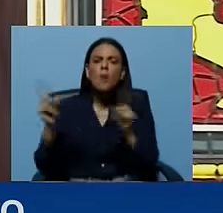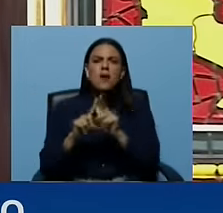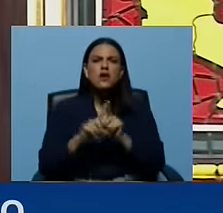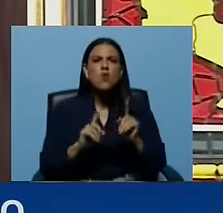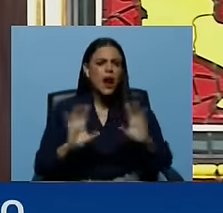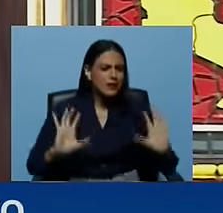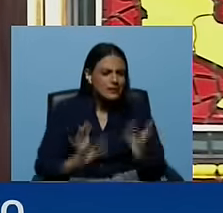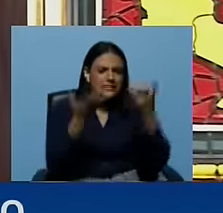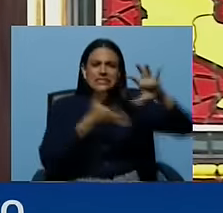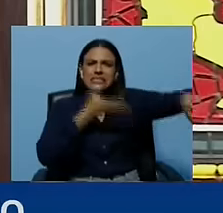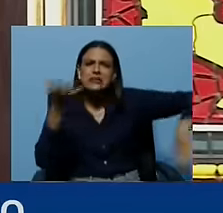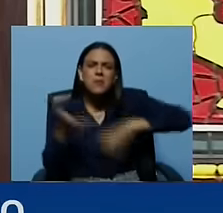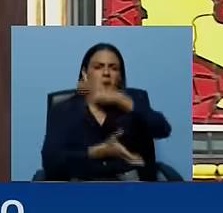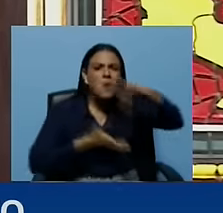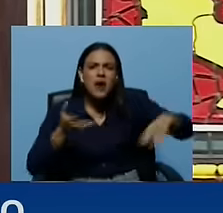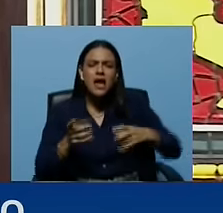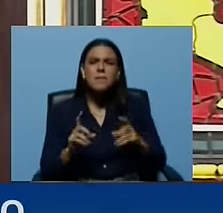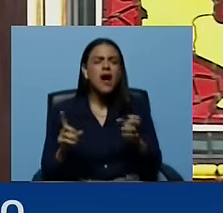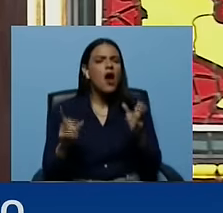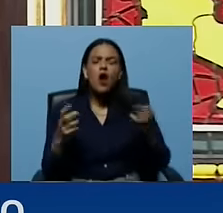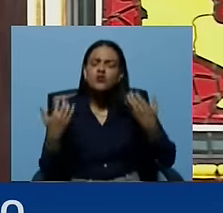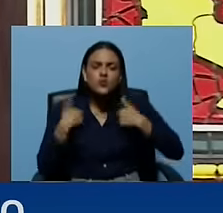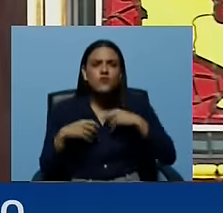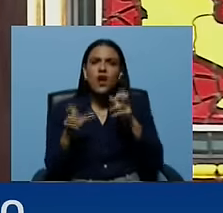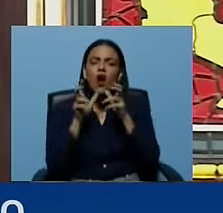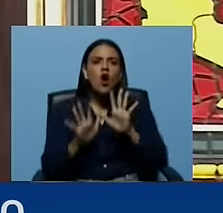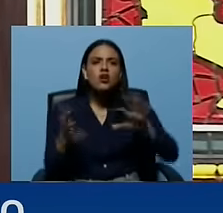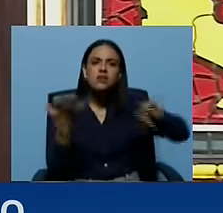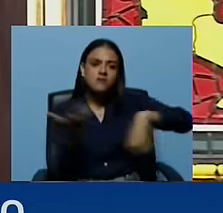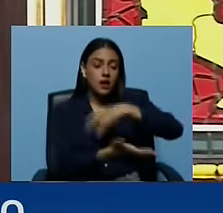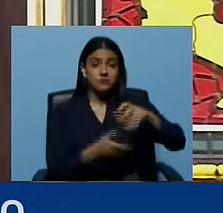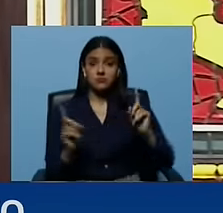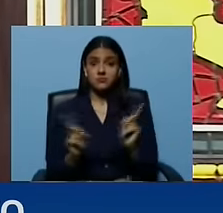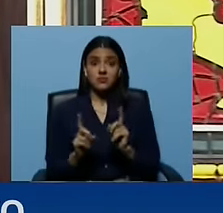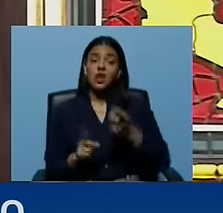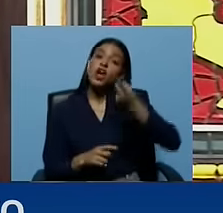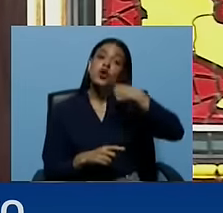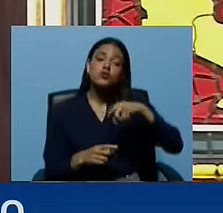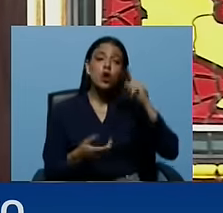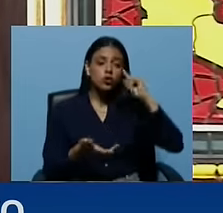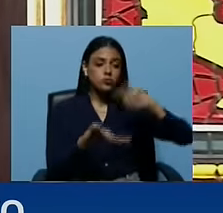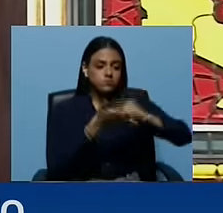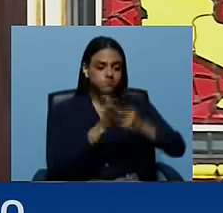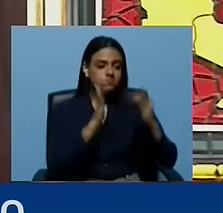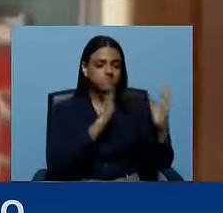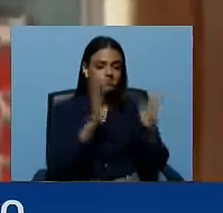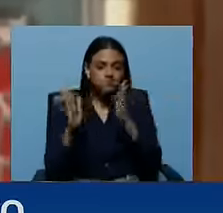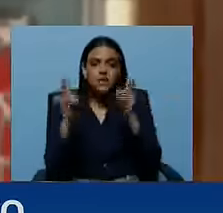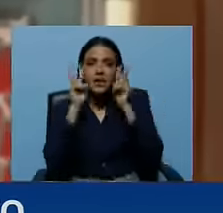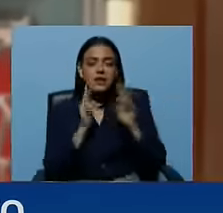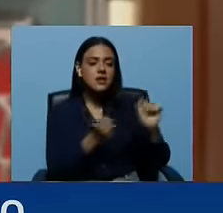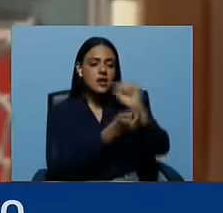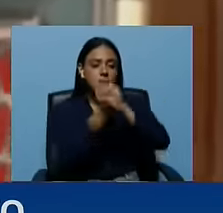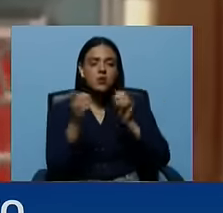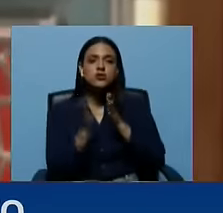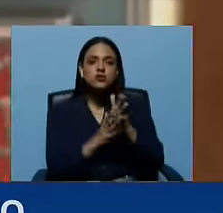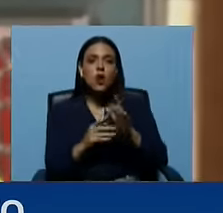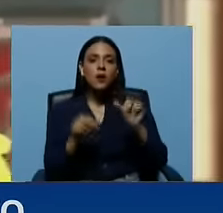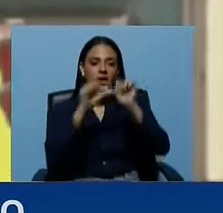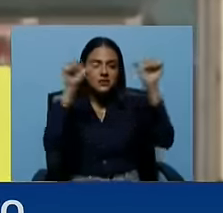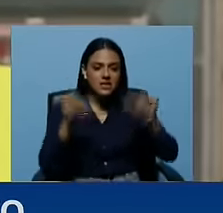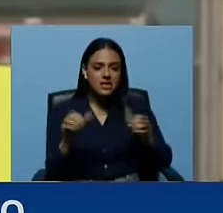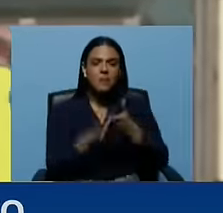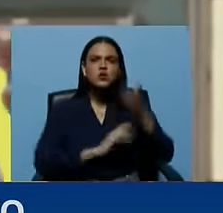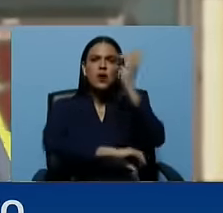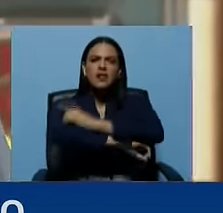está sufriendo. Así que reorganización y construcción del nuevo régimen de disciplina